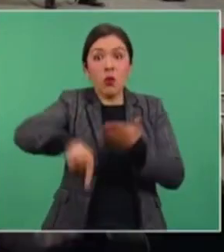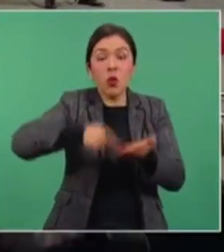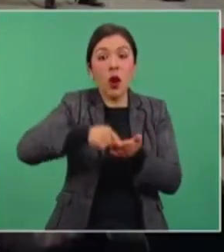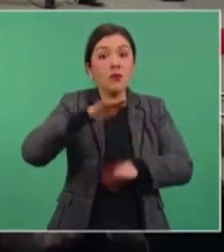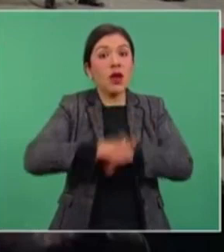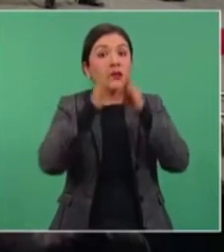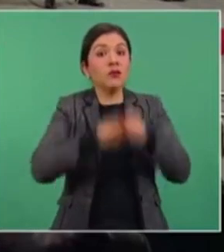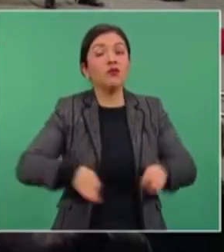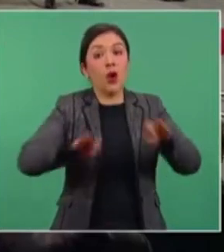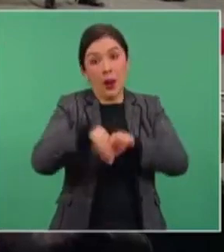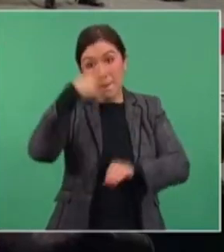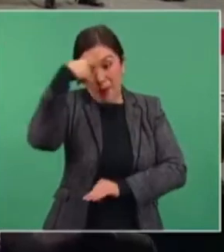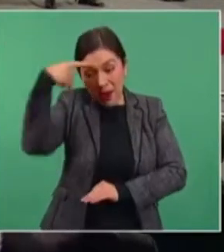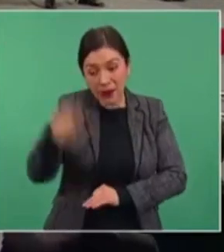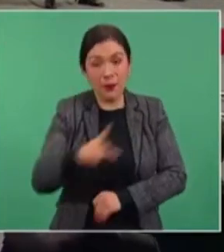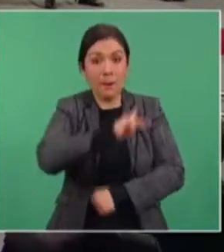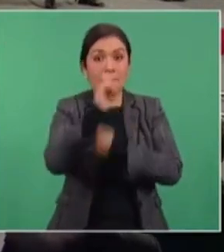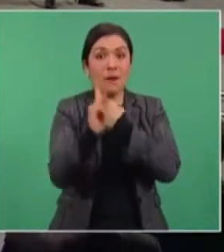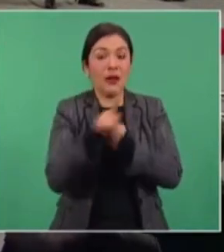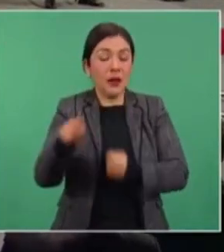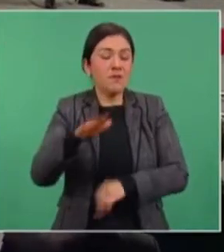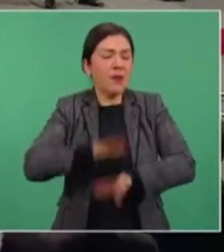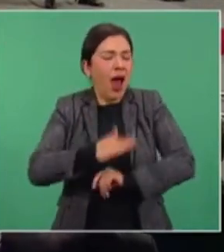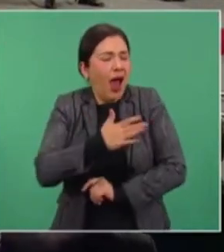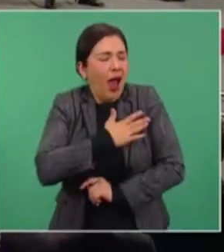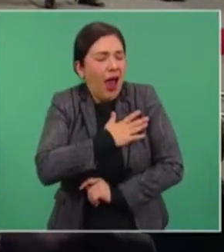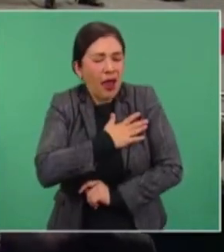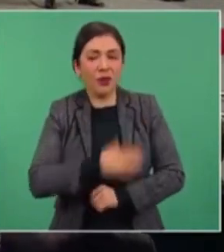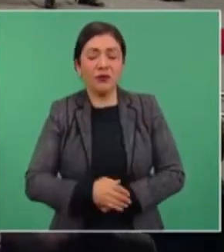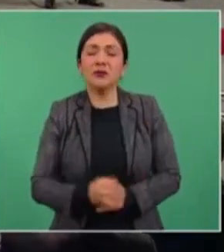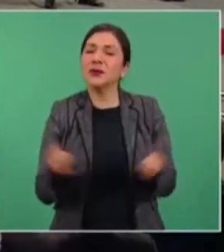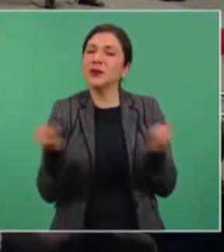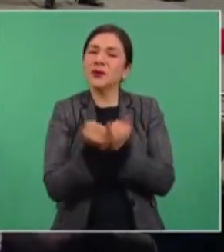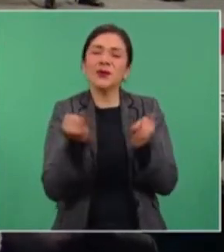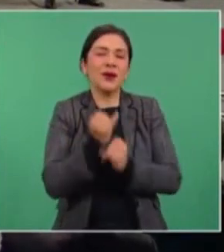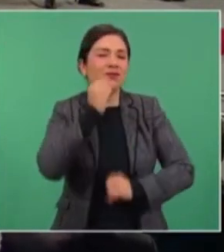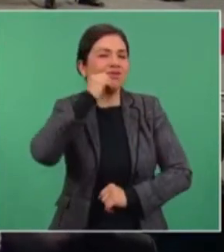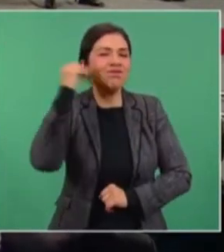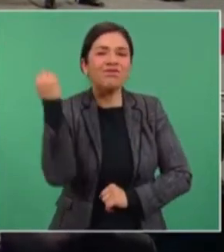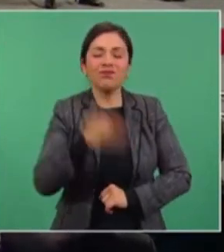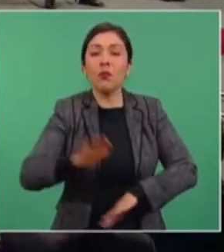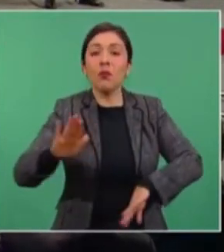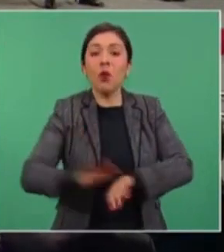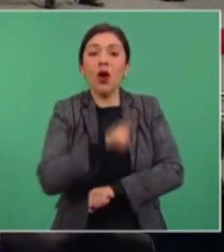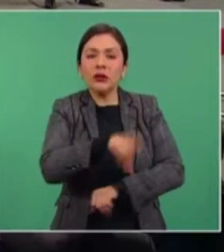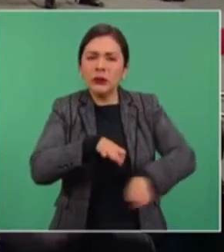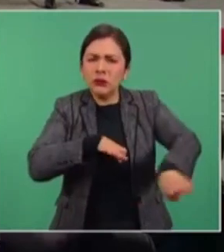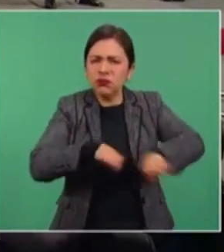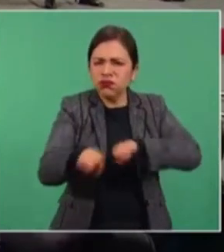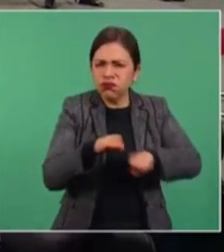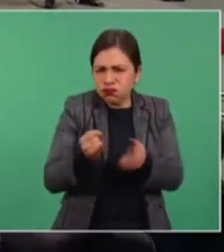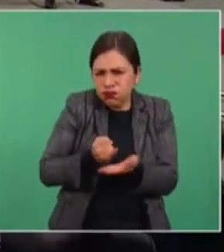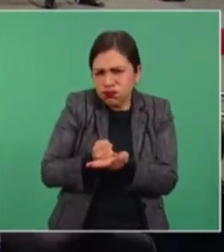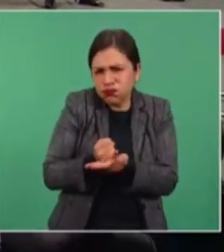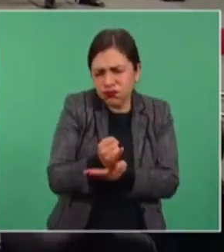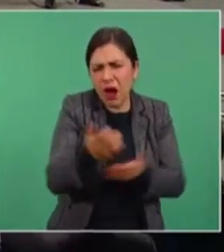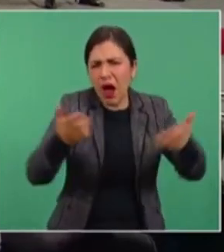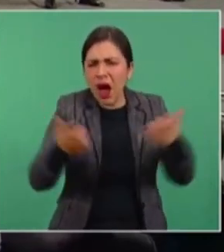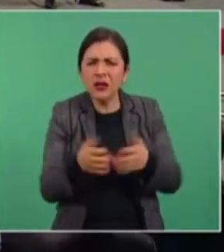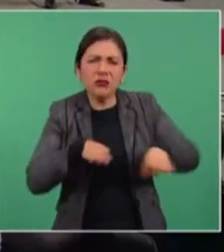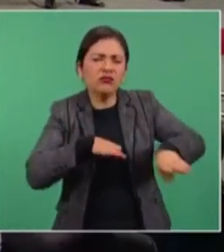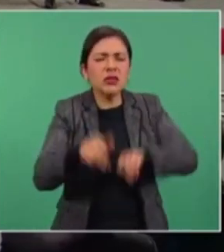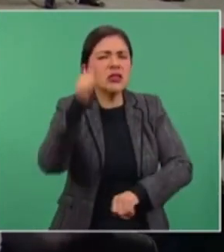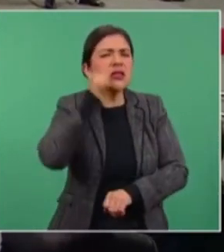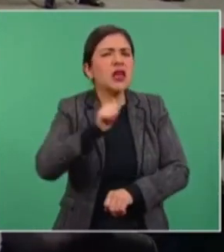fundamental para la patria que ama, y extraordinaria porque su dedicación profesional la ha